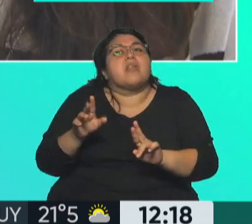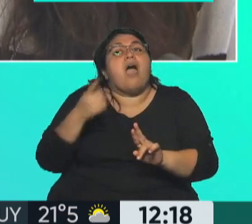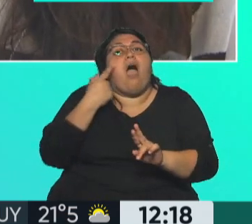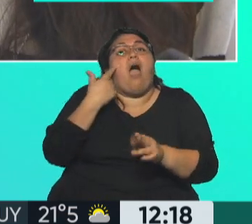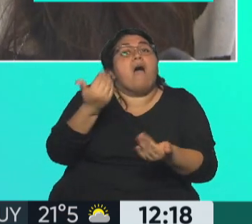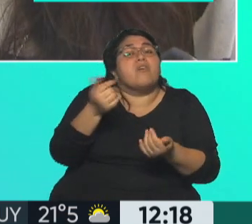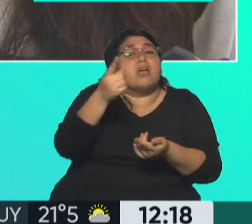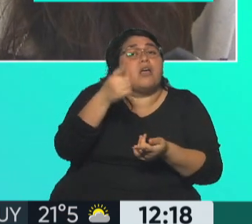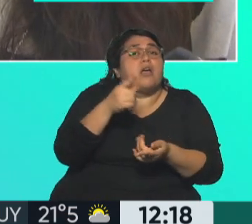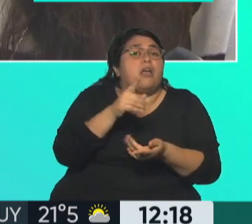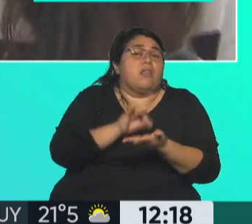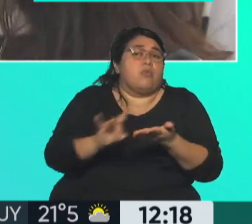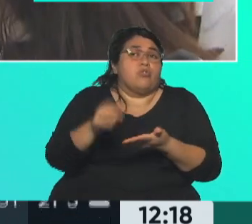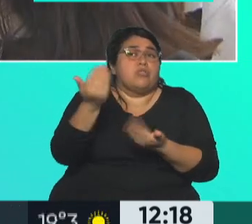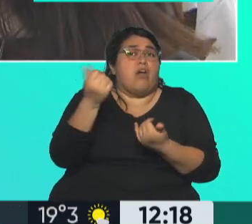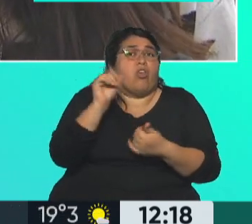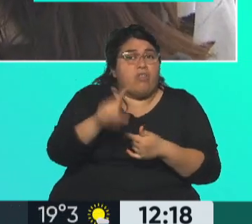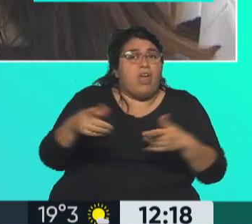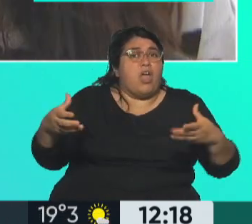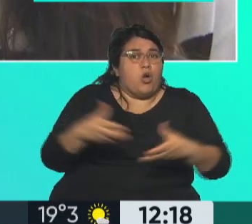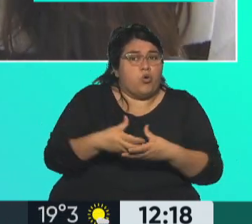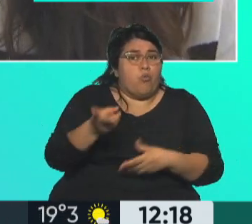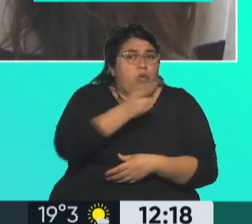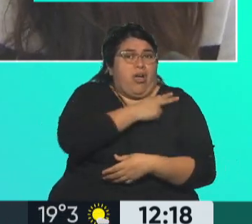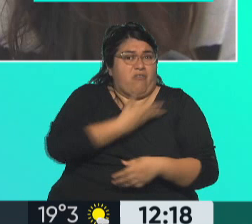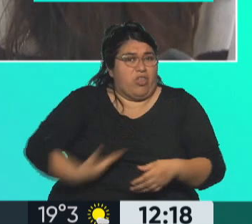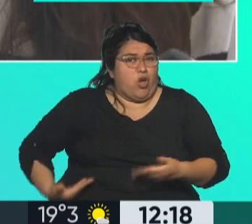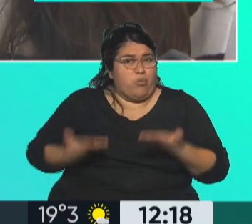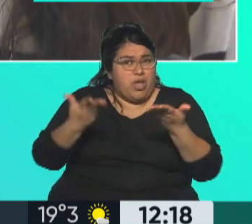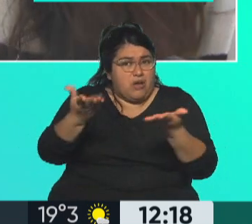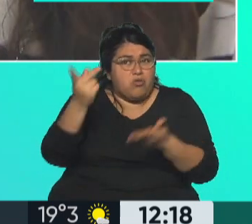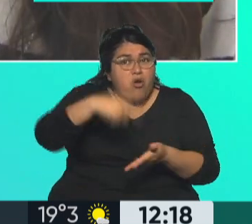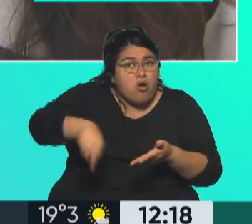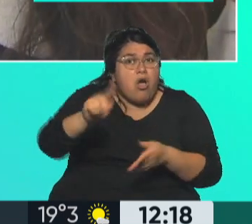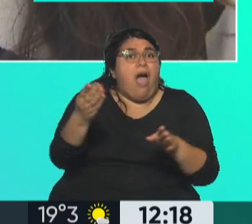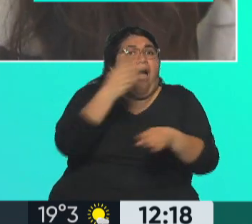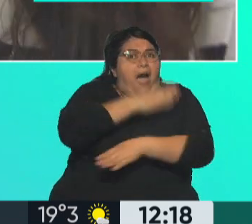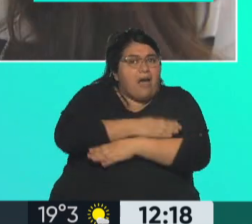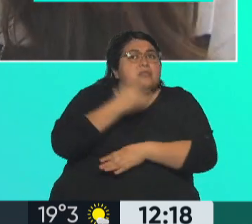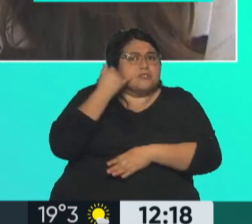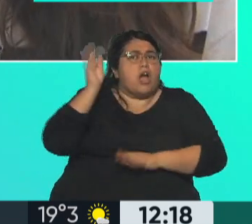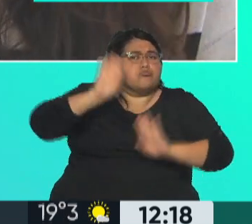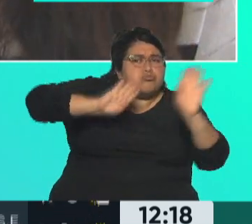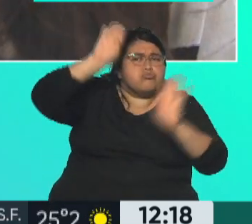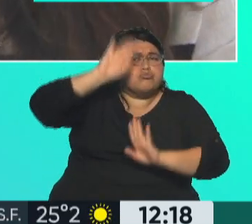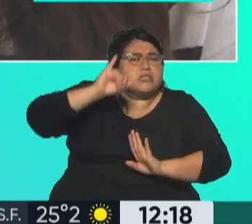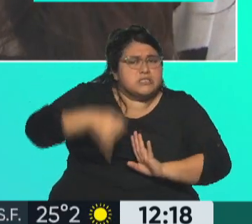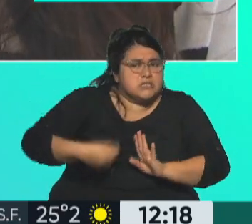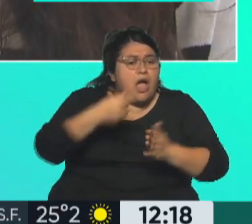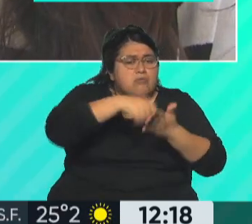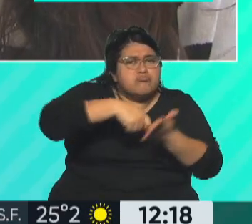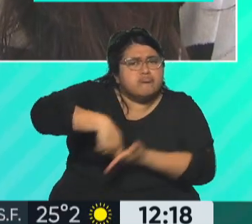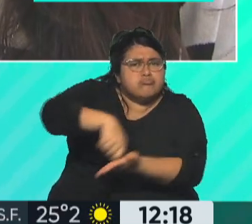diputados del oficialismo, del jefe de gobierno, por qué deciden no votar lo que previamente habían asumido en el acta, una